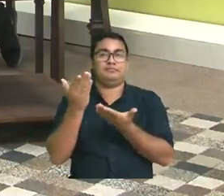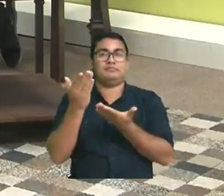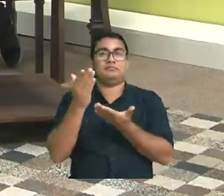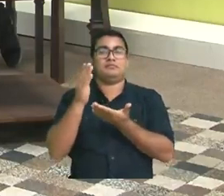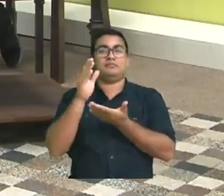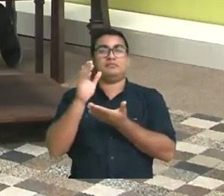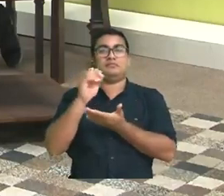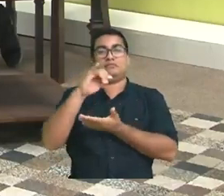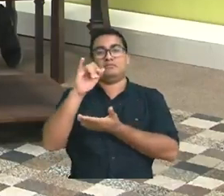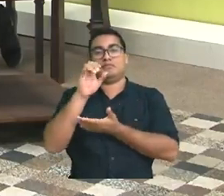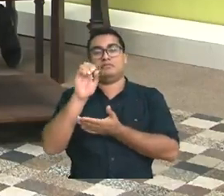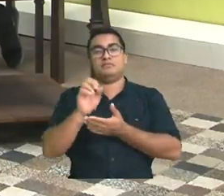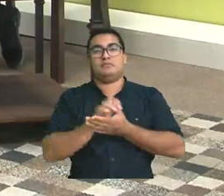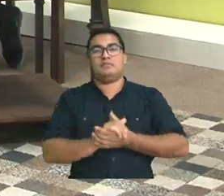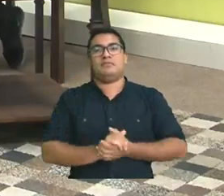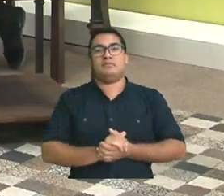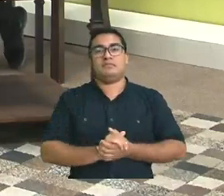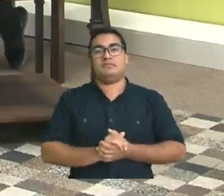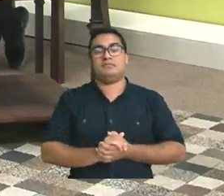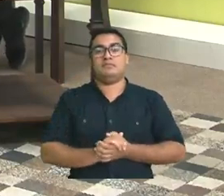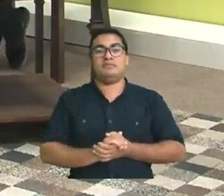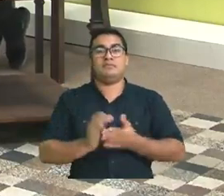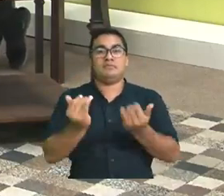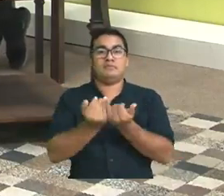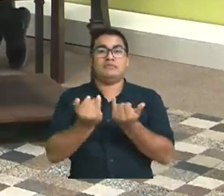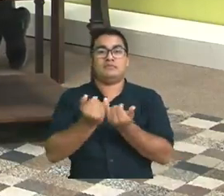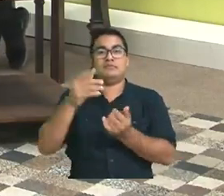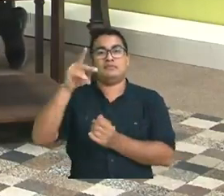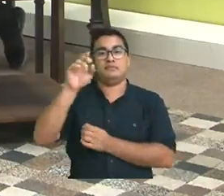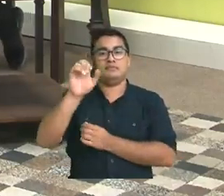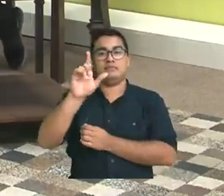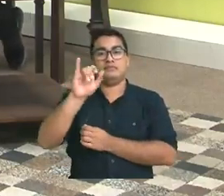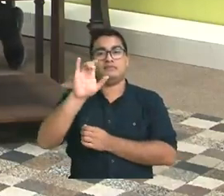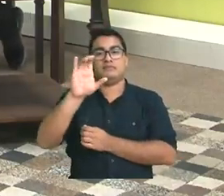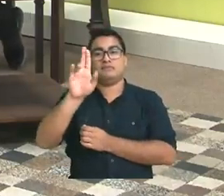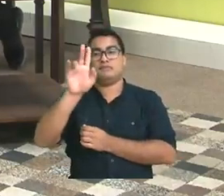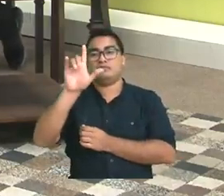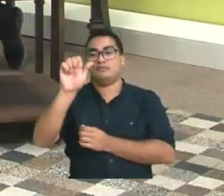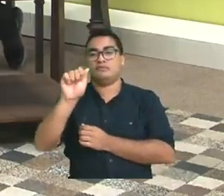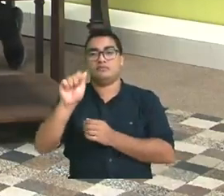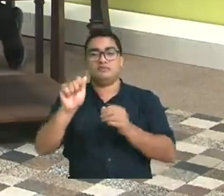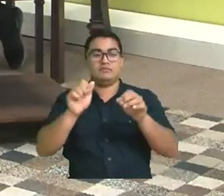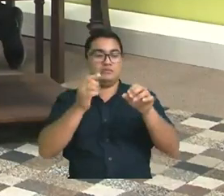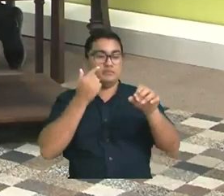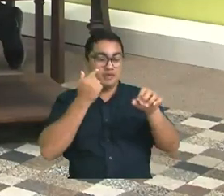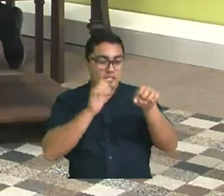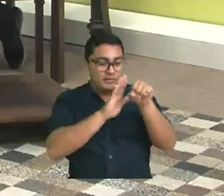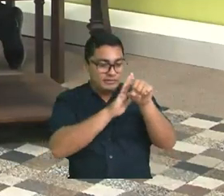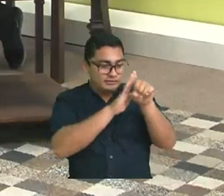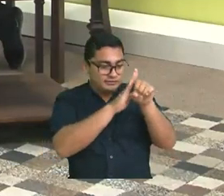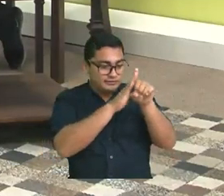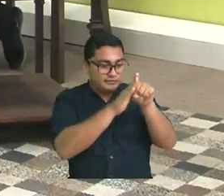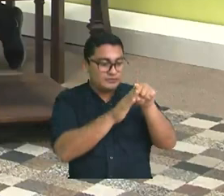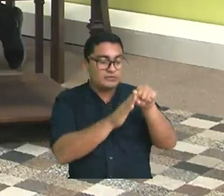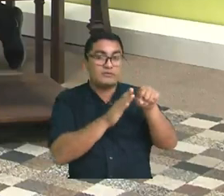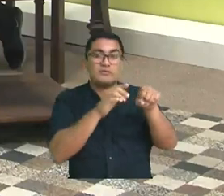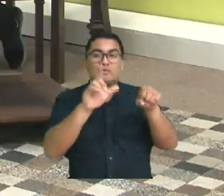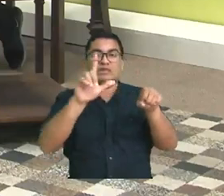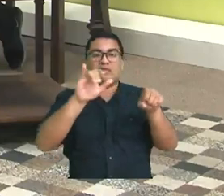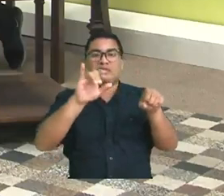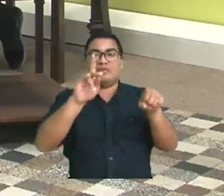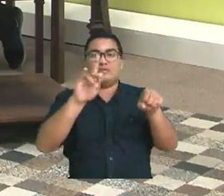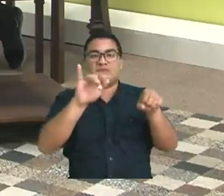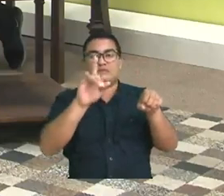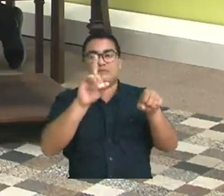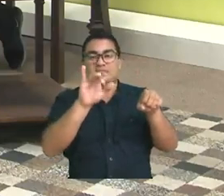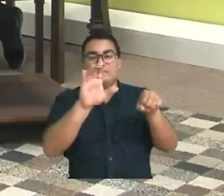la película lagrimal. La película lagrimal está conformada por tres porciones. Una más externa, que es la lipídica,